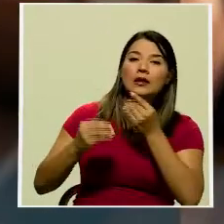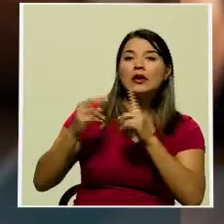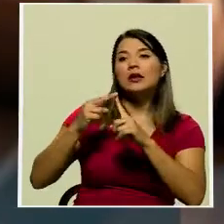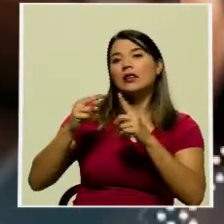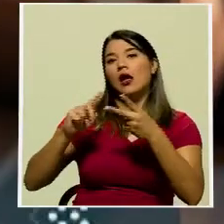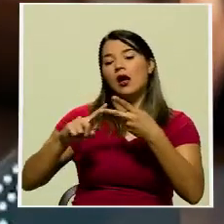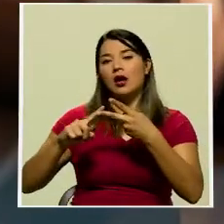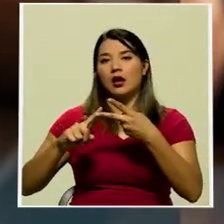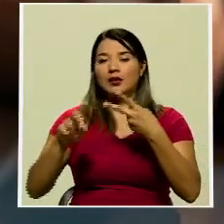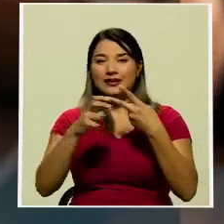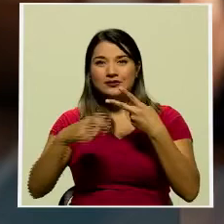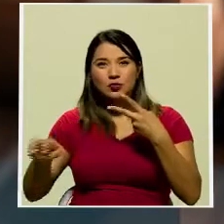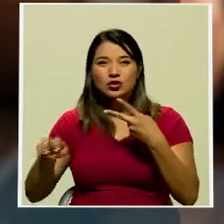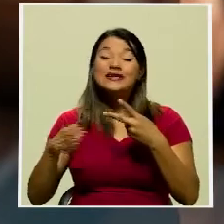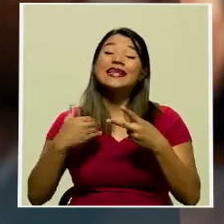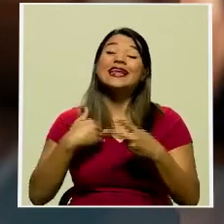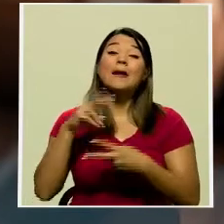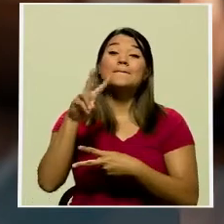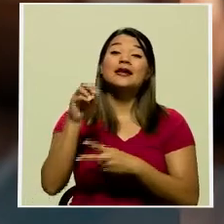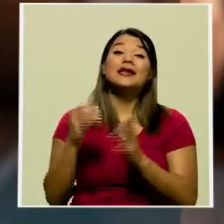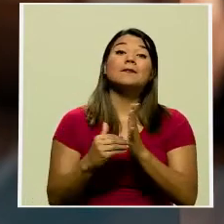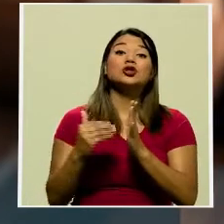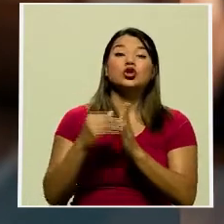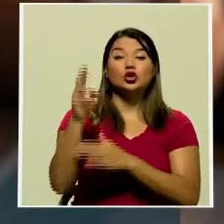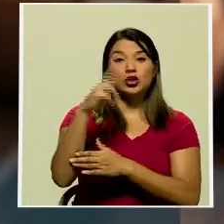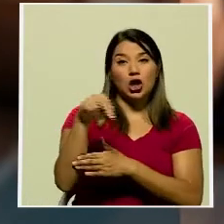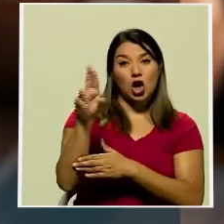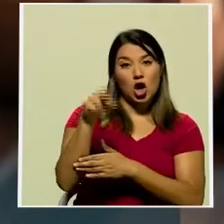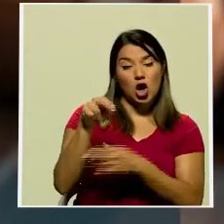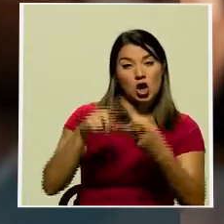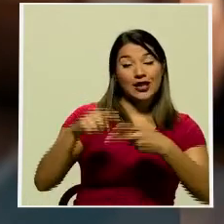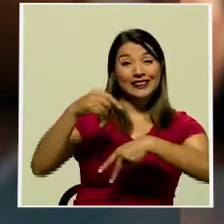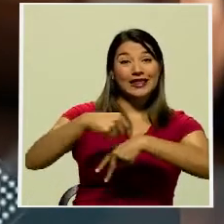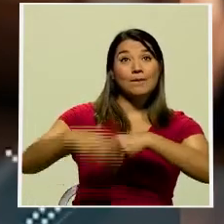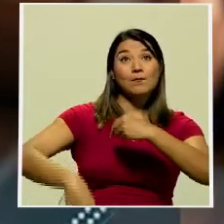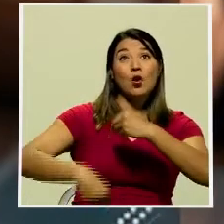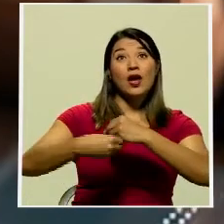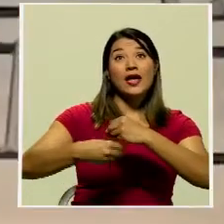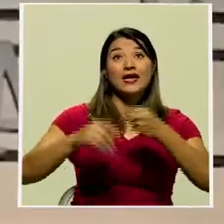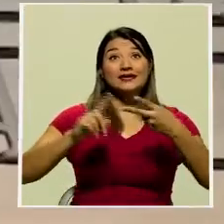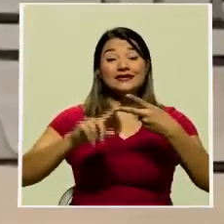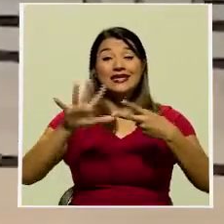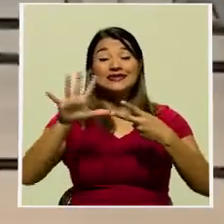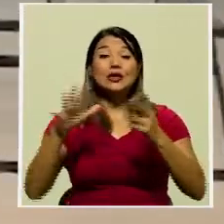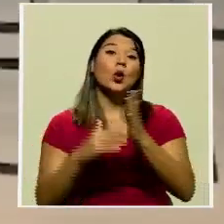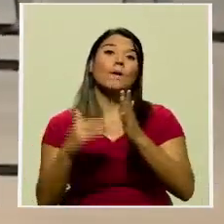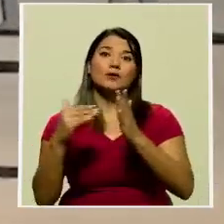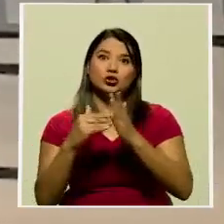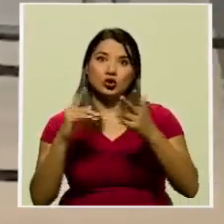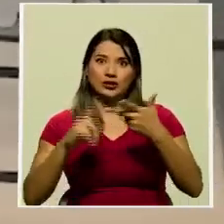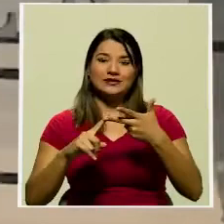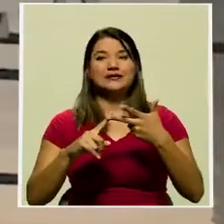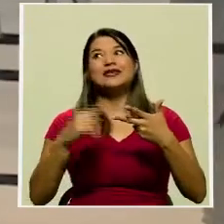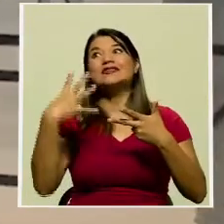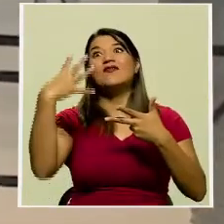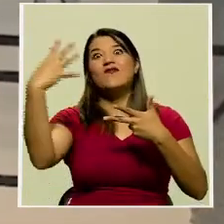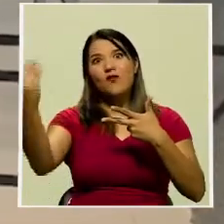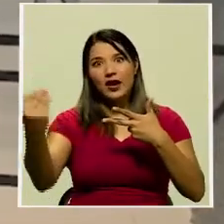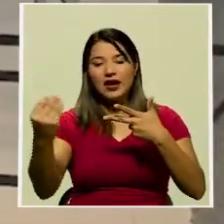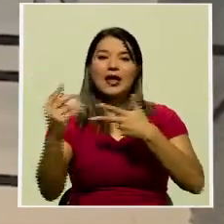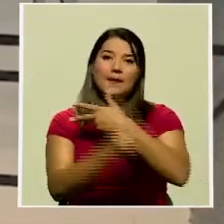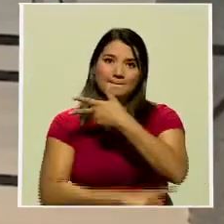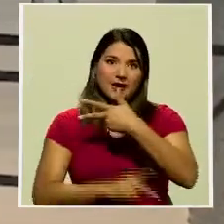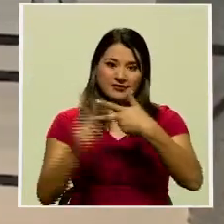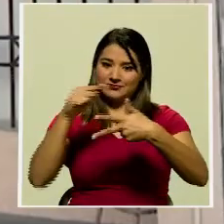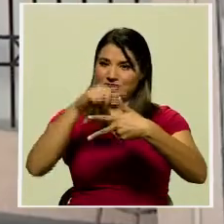Tiempo extra, 5 millones. Y transporte dentro del país, 900.000 colones. Es por eso que los procuradores están conduciendo